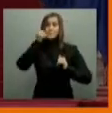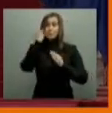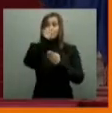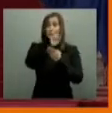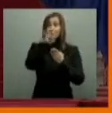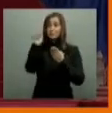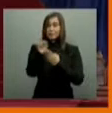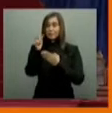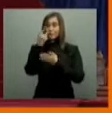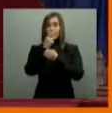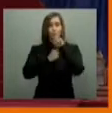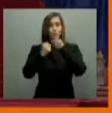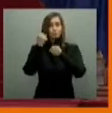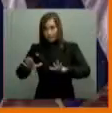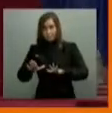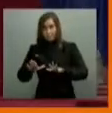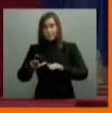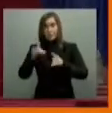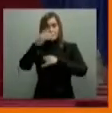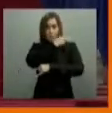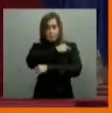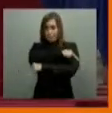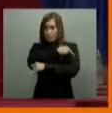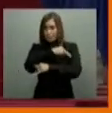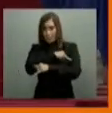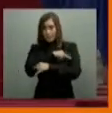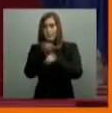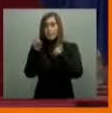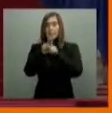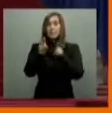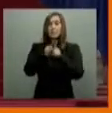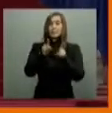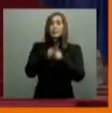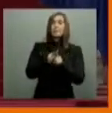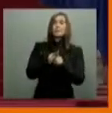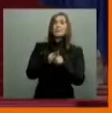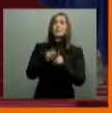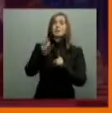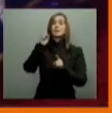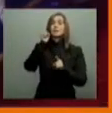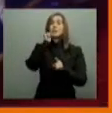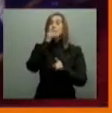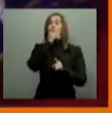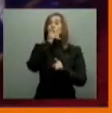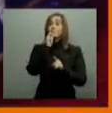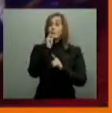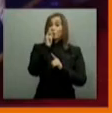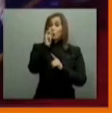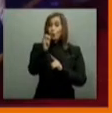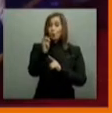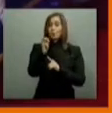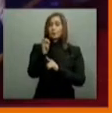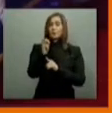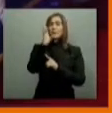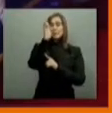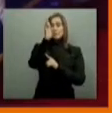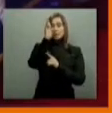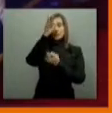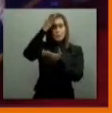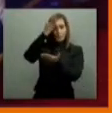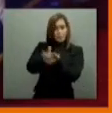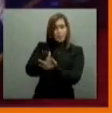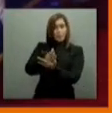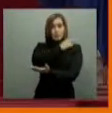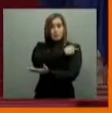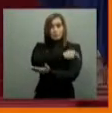y dice este endeudamiento no fue para francachela para malgastar ni para ineficiencia ahora no lo fue